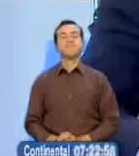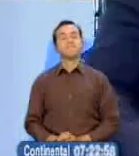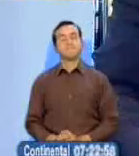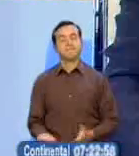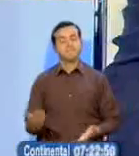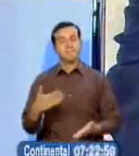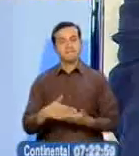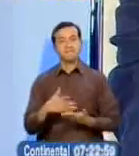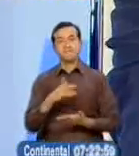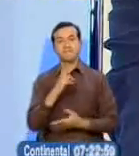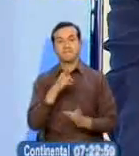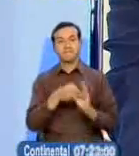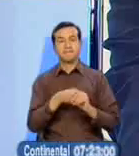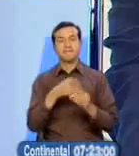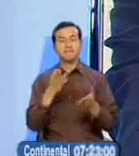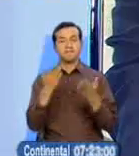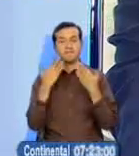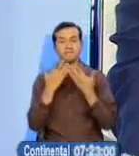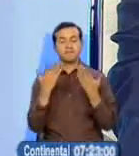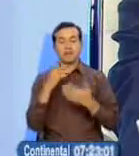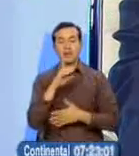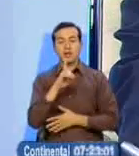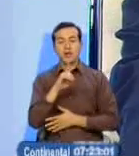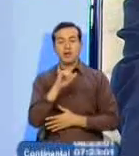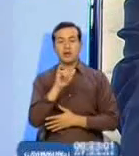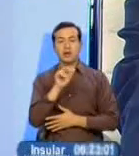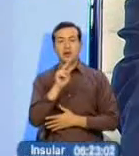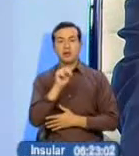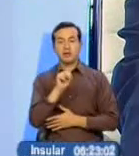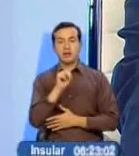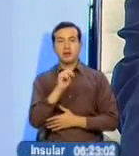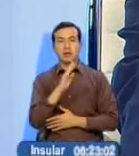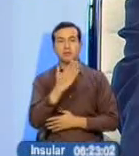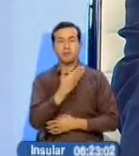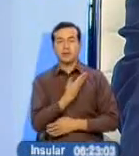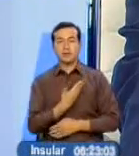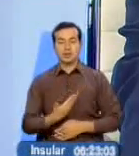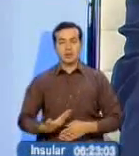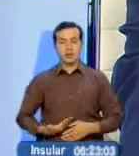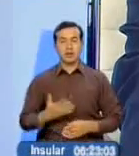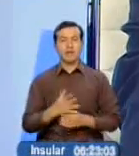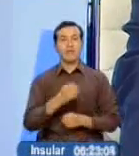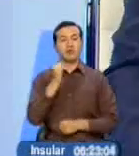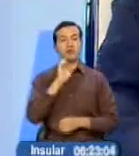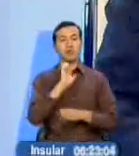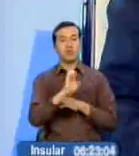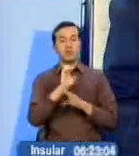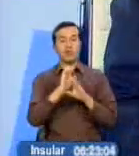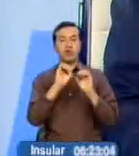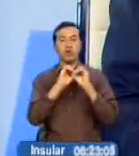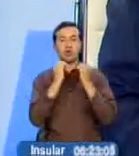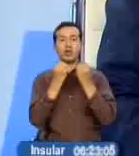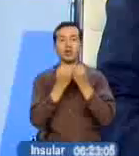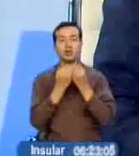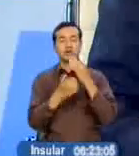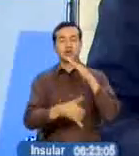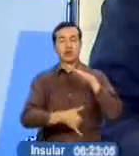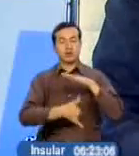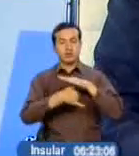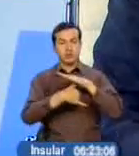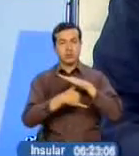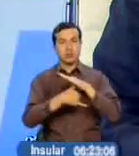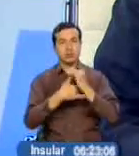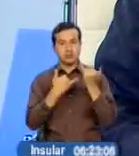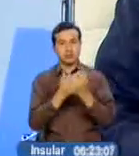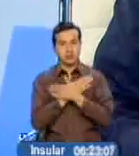Estamos de vuelta, tenemos la presencia en los estudios de Guayaquil de Dayan Rodríguez, presidenta de la Federación Ecuatoriana de Organizaciones LGBTI. A quien